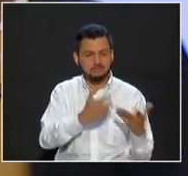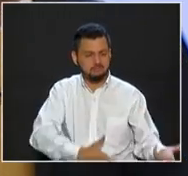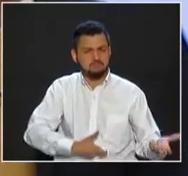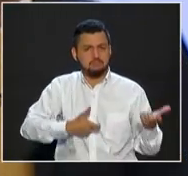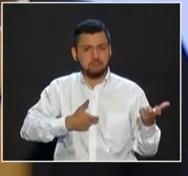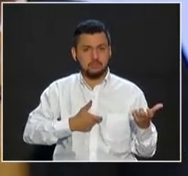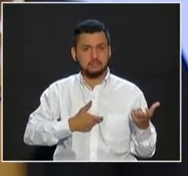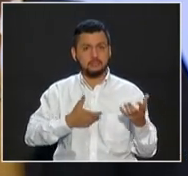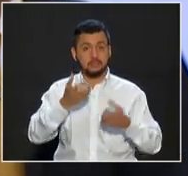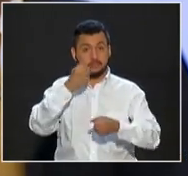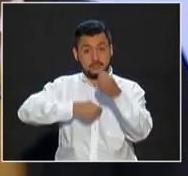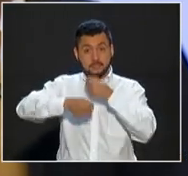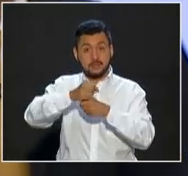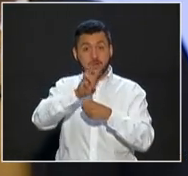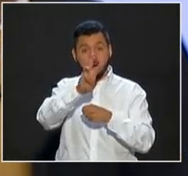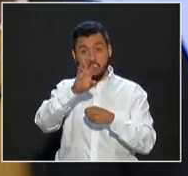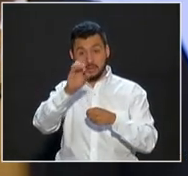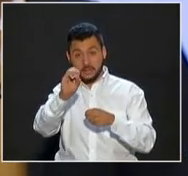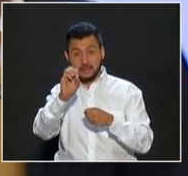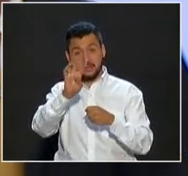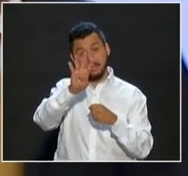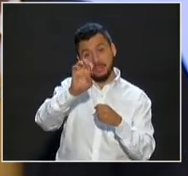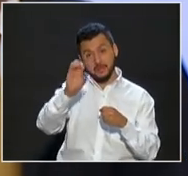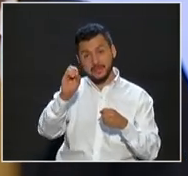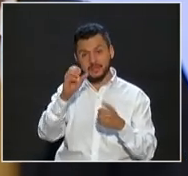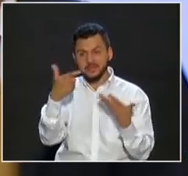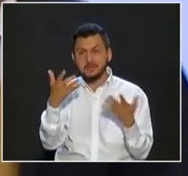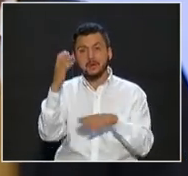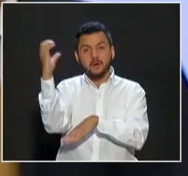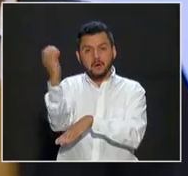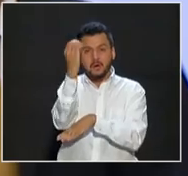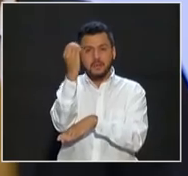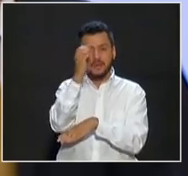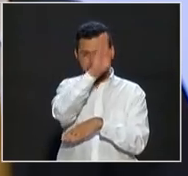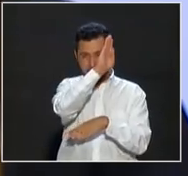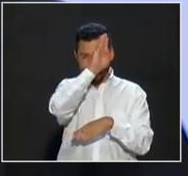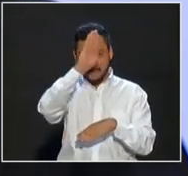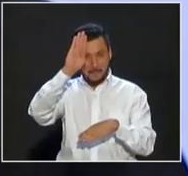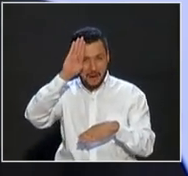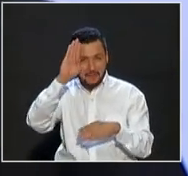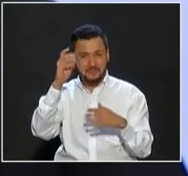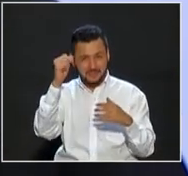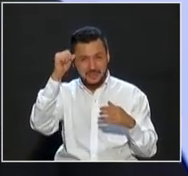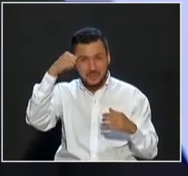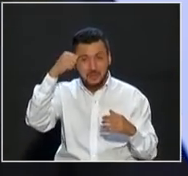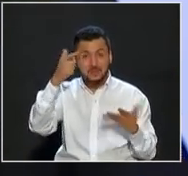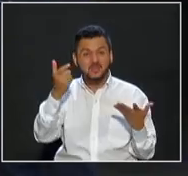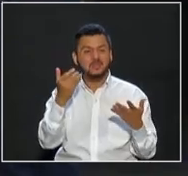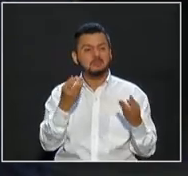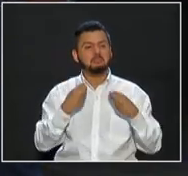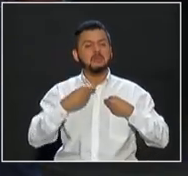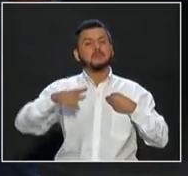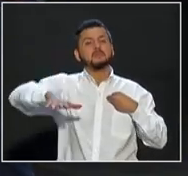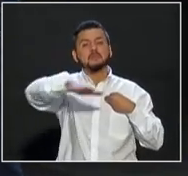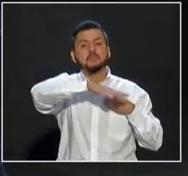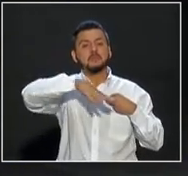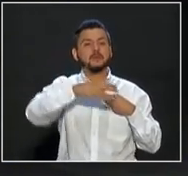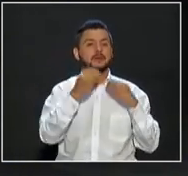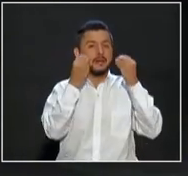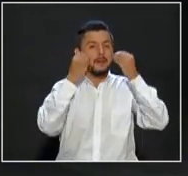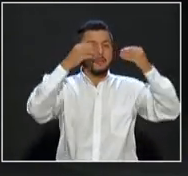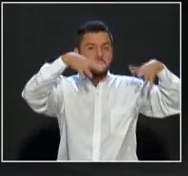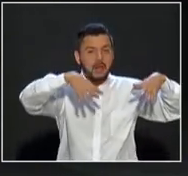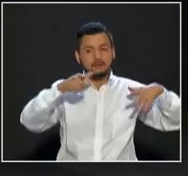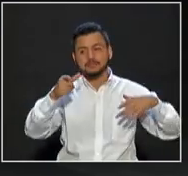90 es el problema de antioquia y de colombia eran carteles urbanos los mafiosos vivían en envigado en sabaneta en el poblado ahora los mafiosos